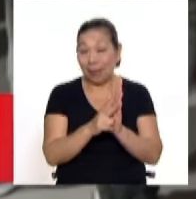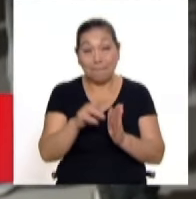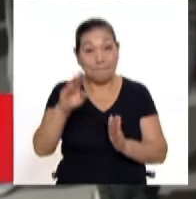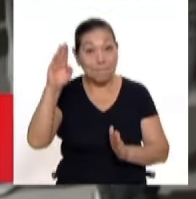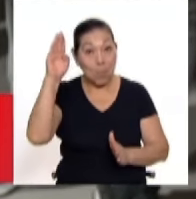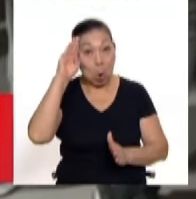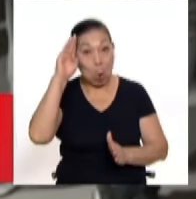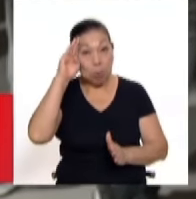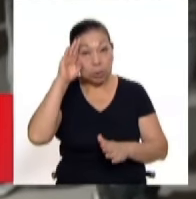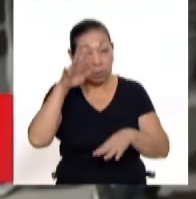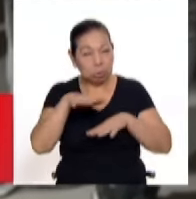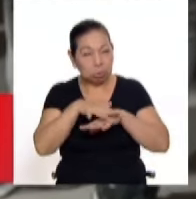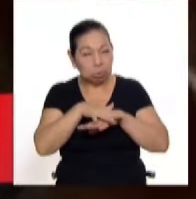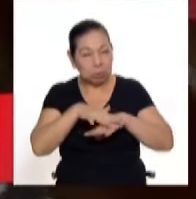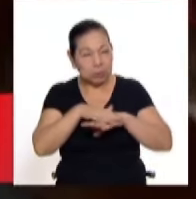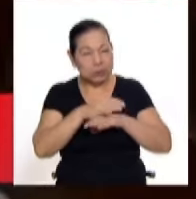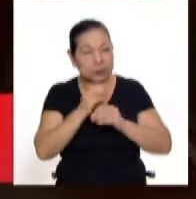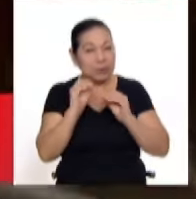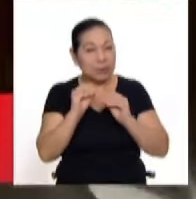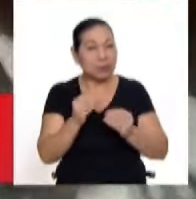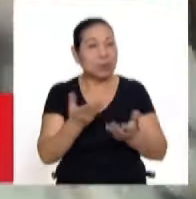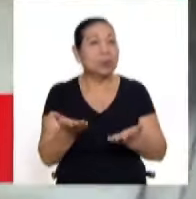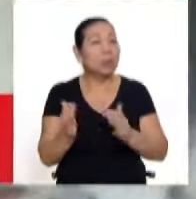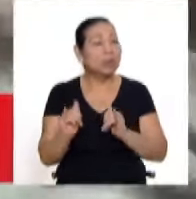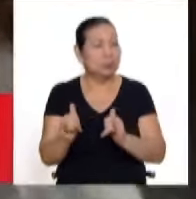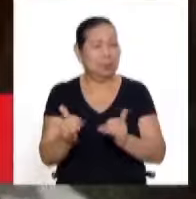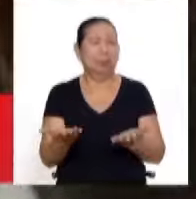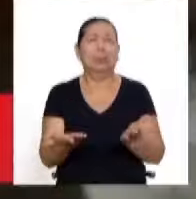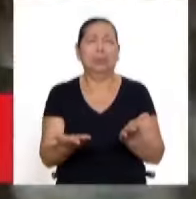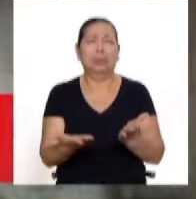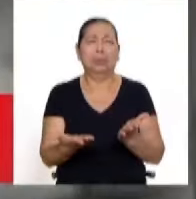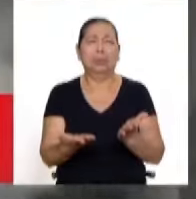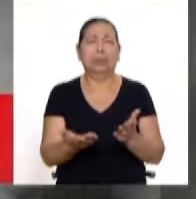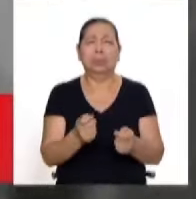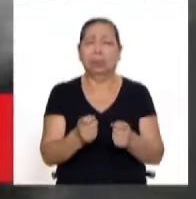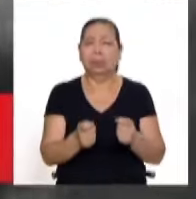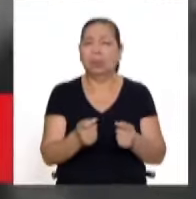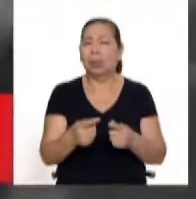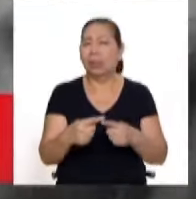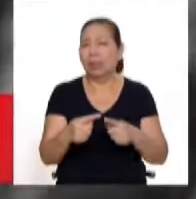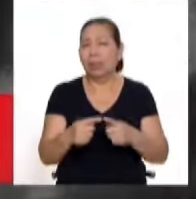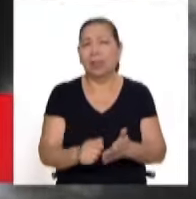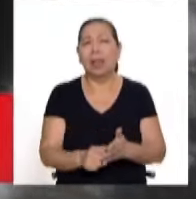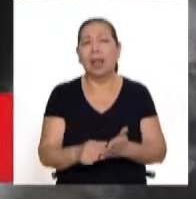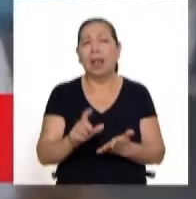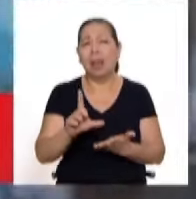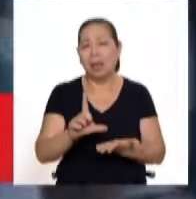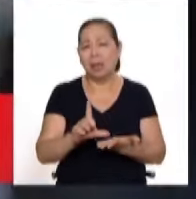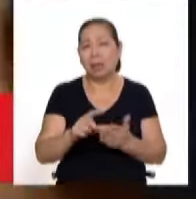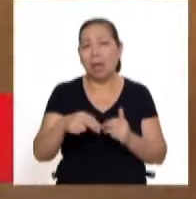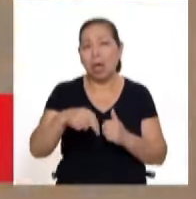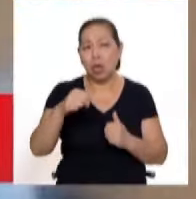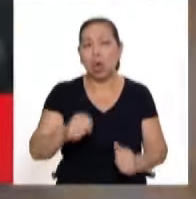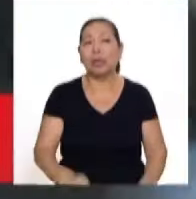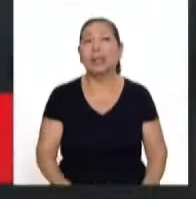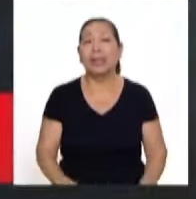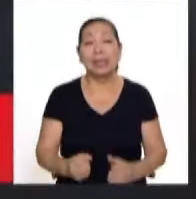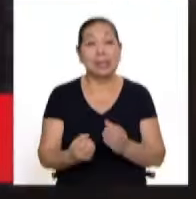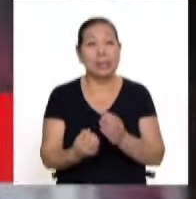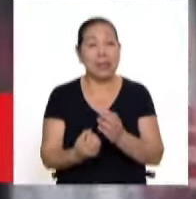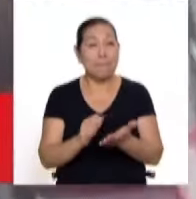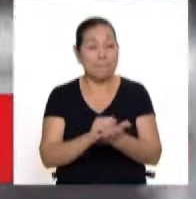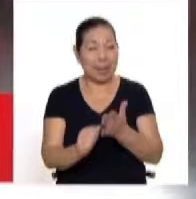División de Investigación de la Policía, exigen que dejen de presentarse en los escenarios de los distritos de Lima Norte. En septiembre